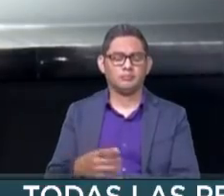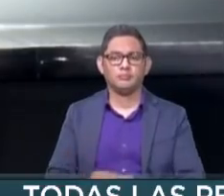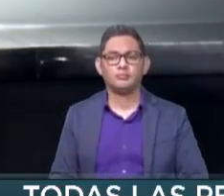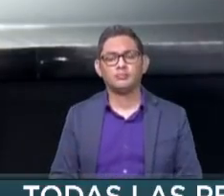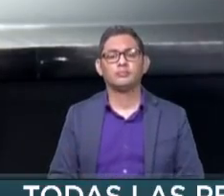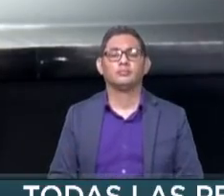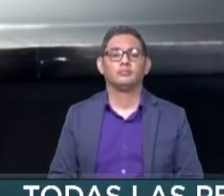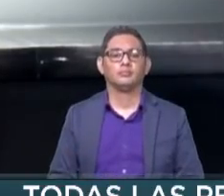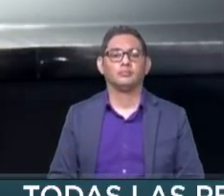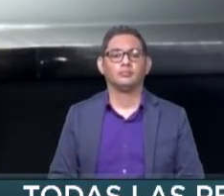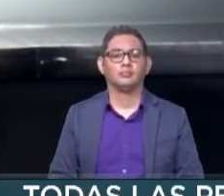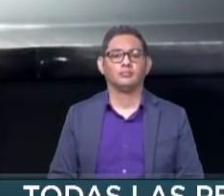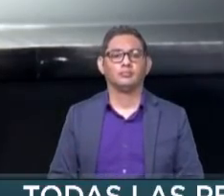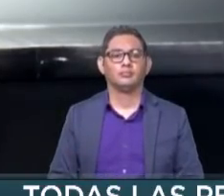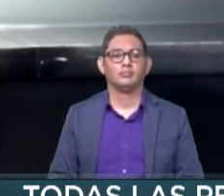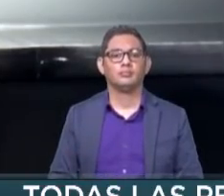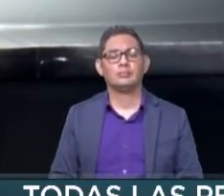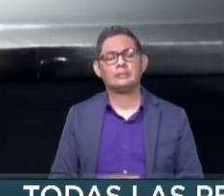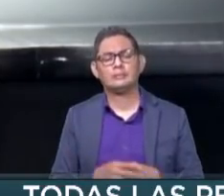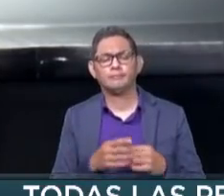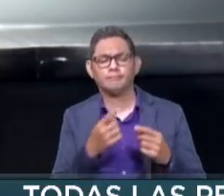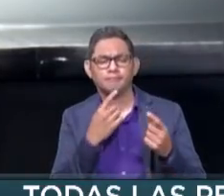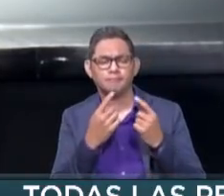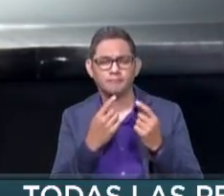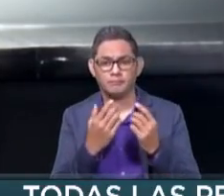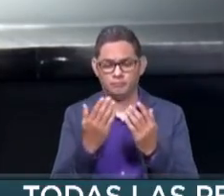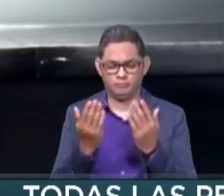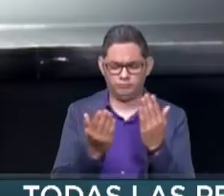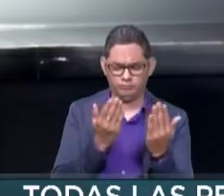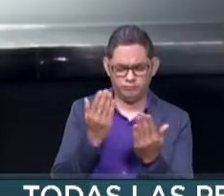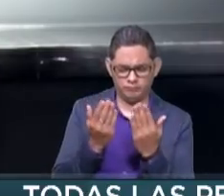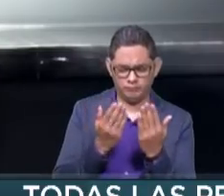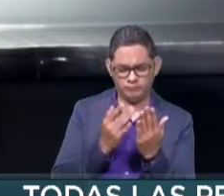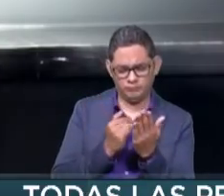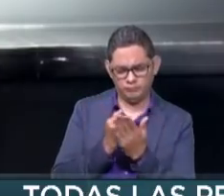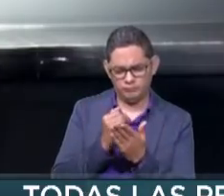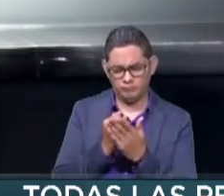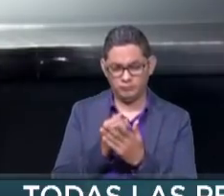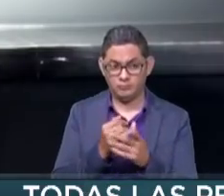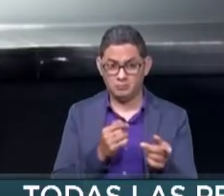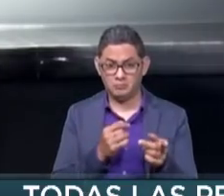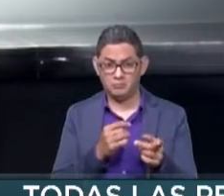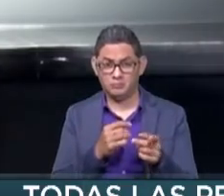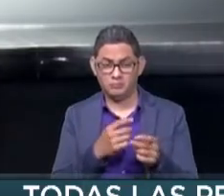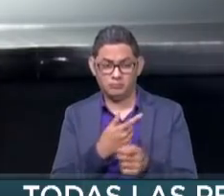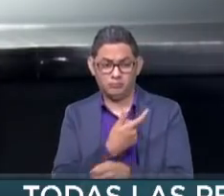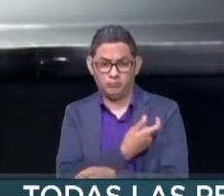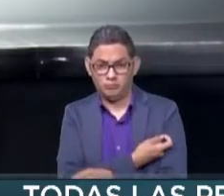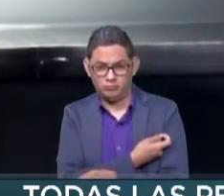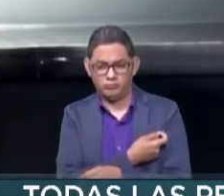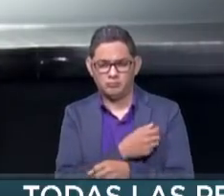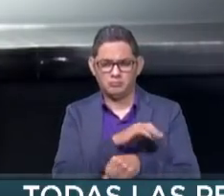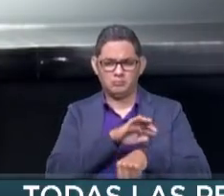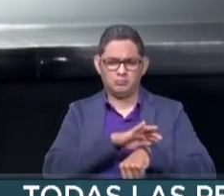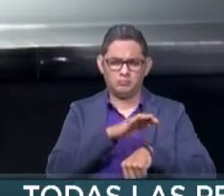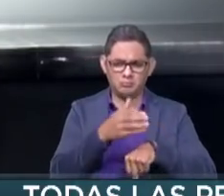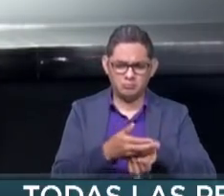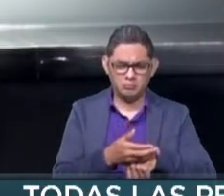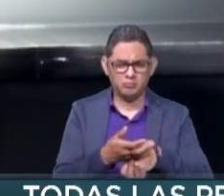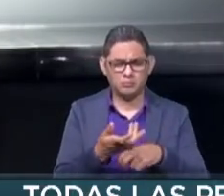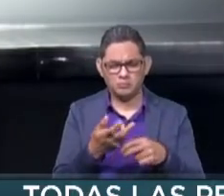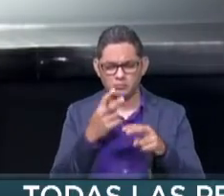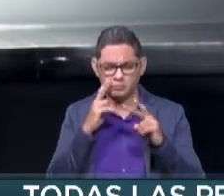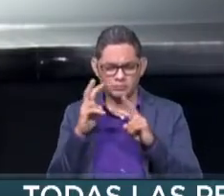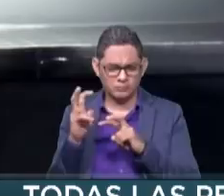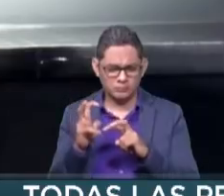Reproductiva. Se revisó la evidencia que existe sobre embarazo y vacunación en el embarazo,